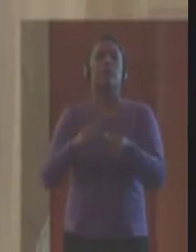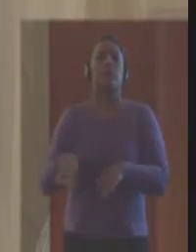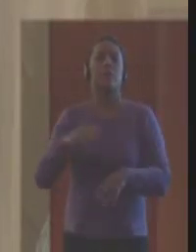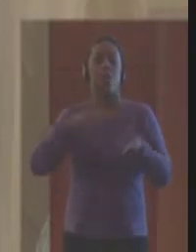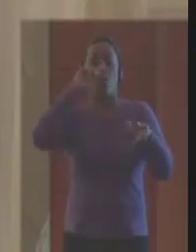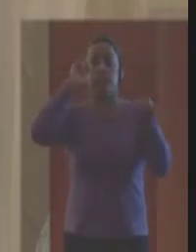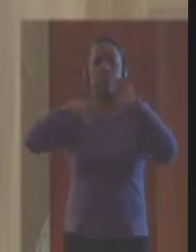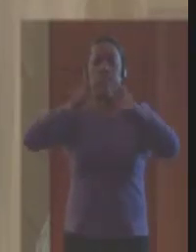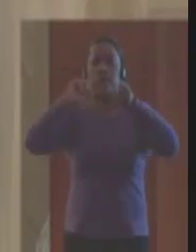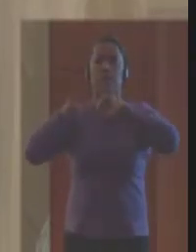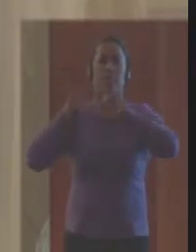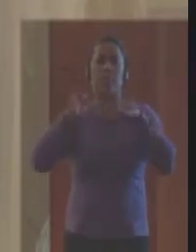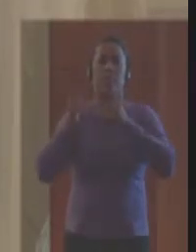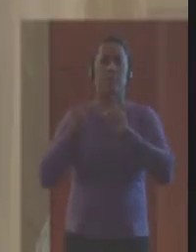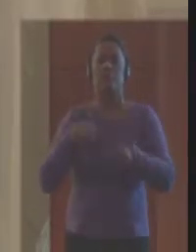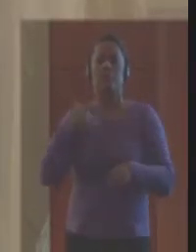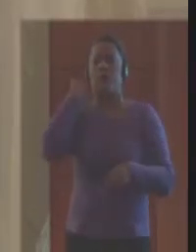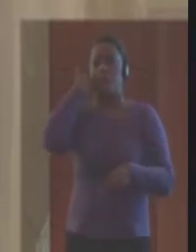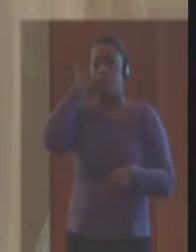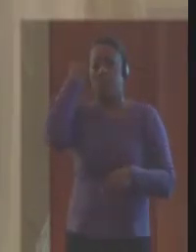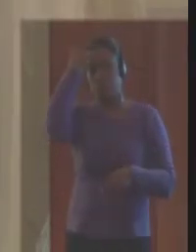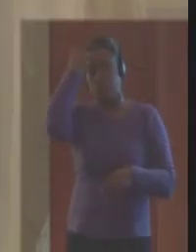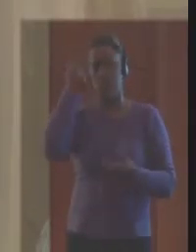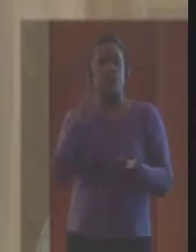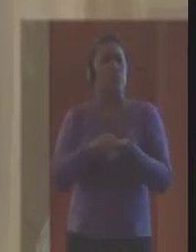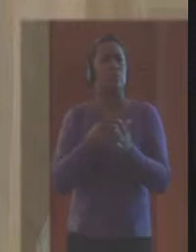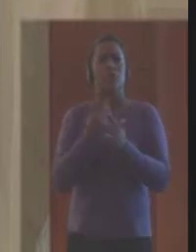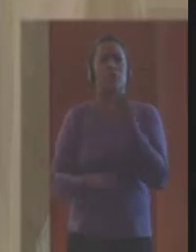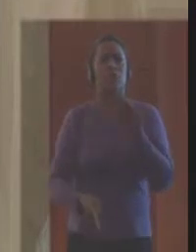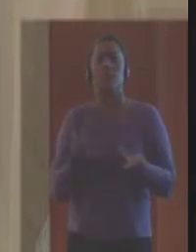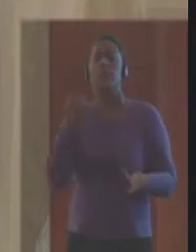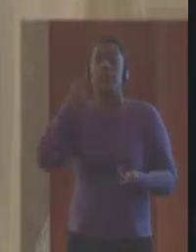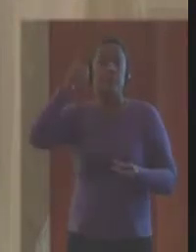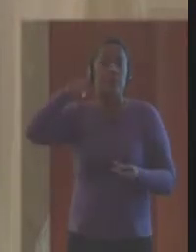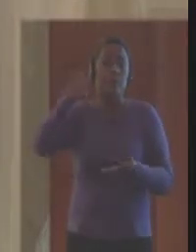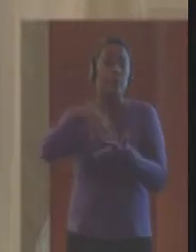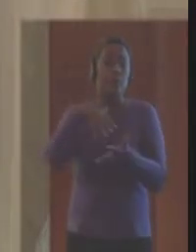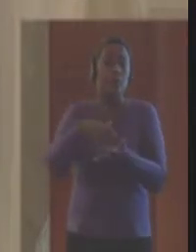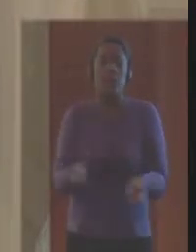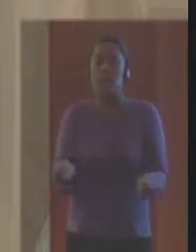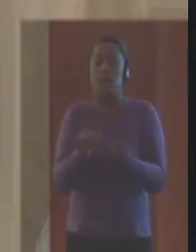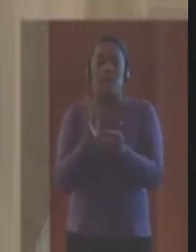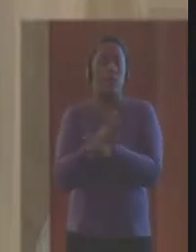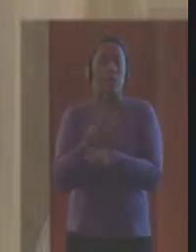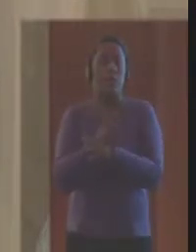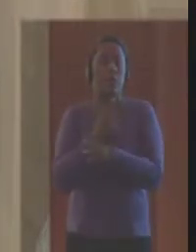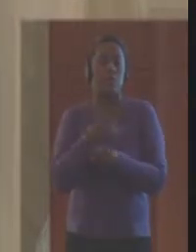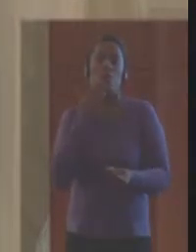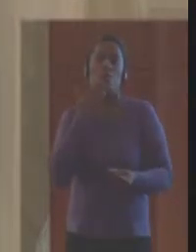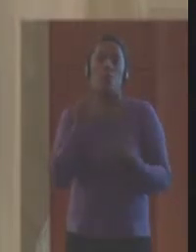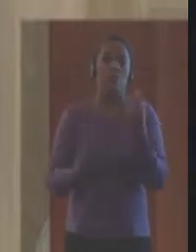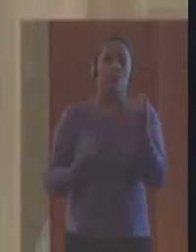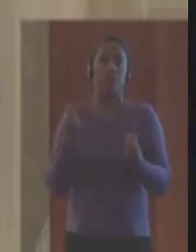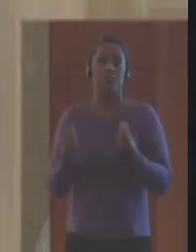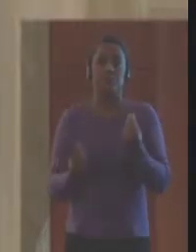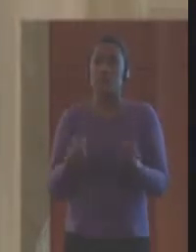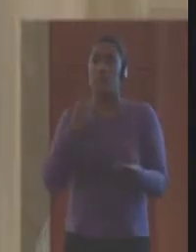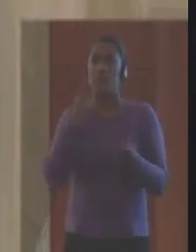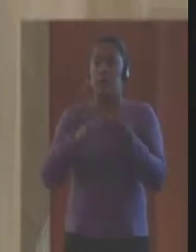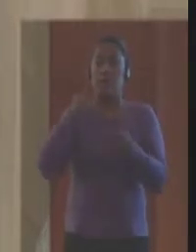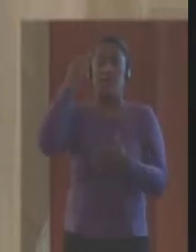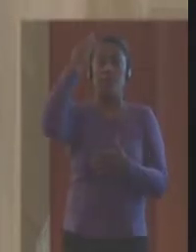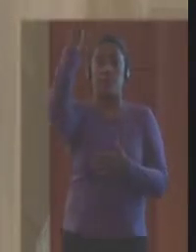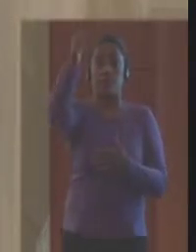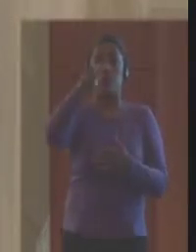temperatura y precipitación, entenderíamos que deberíamos llegar a estudios de amenaza y de riesgo para escenarios futuros